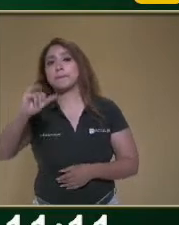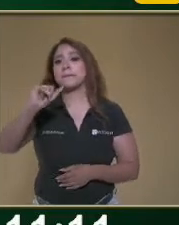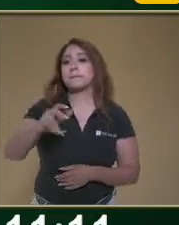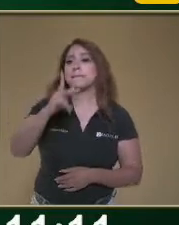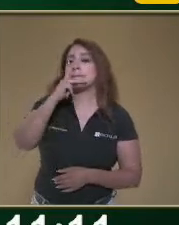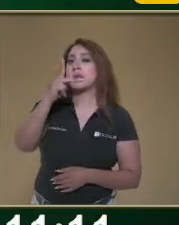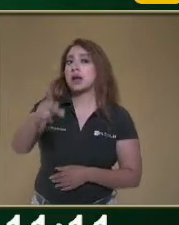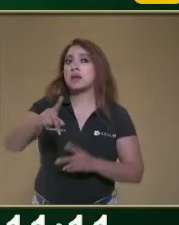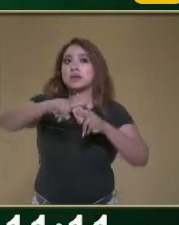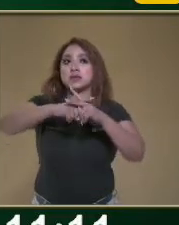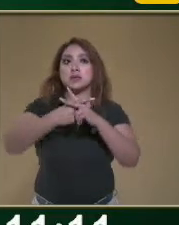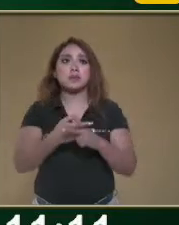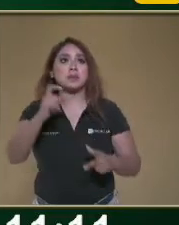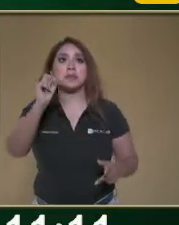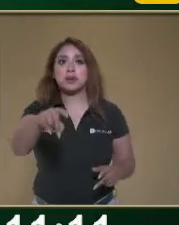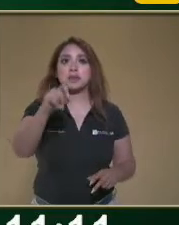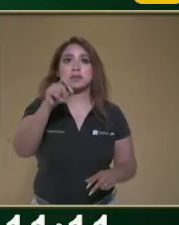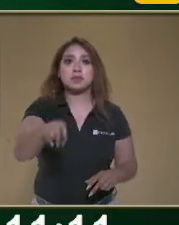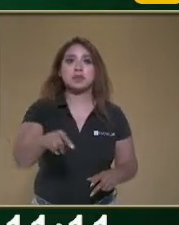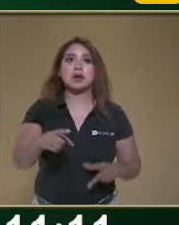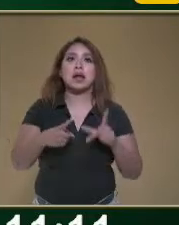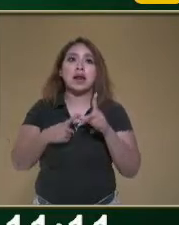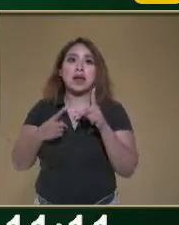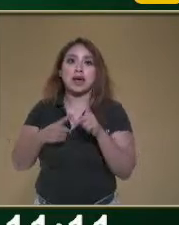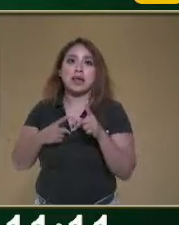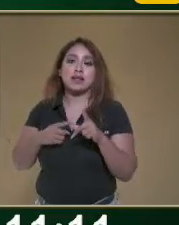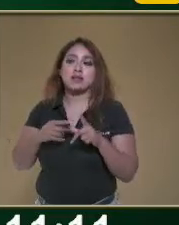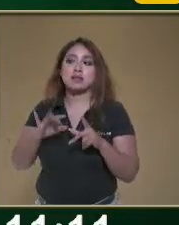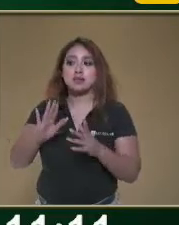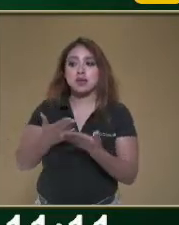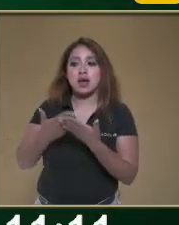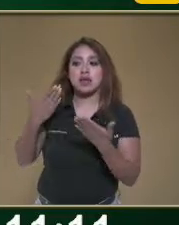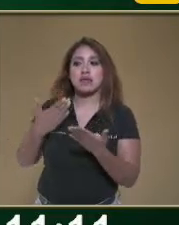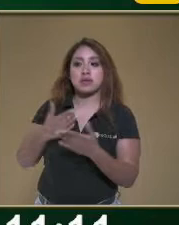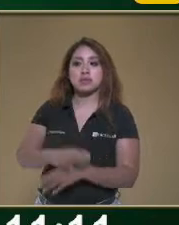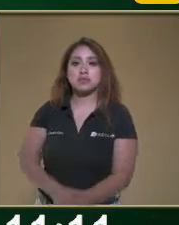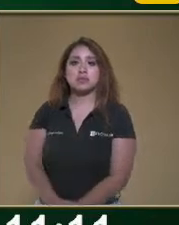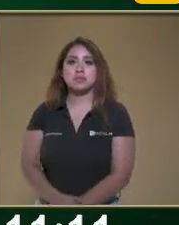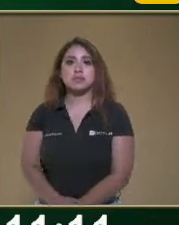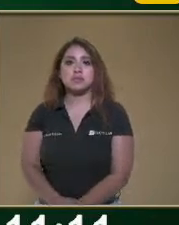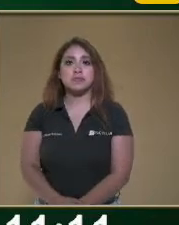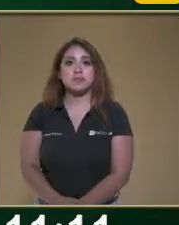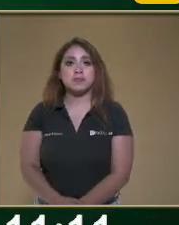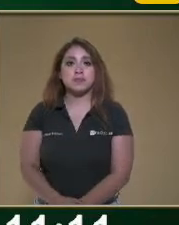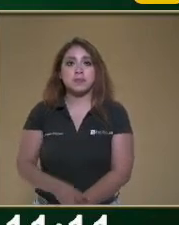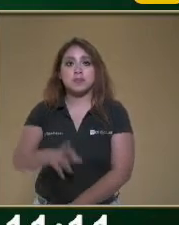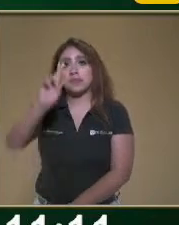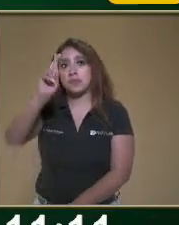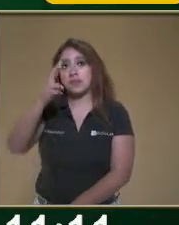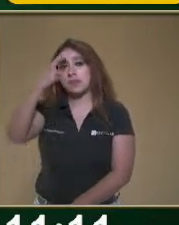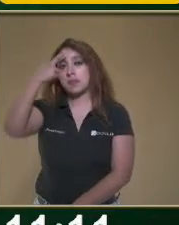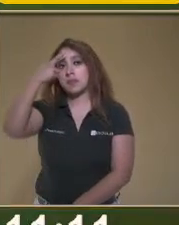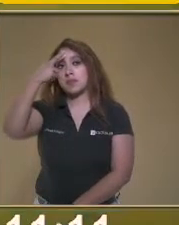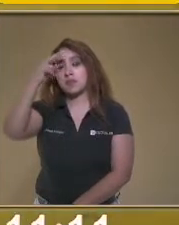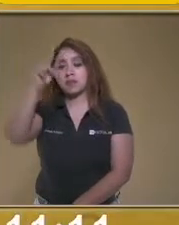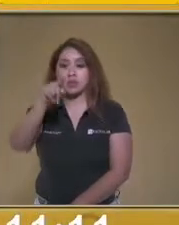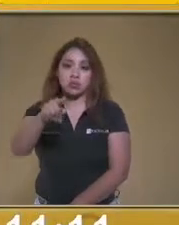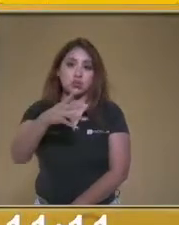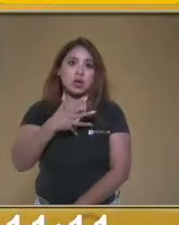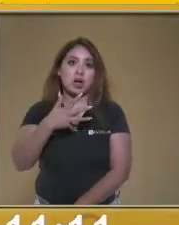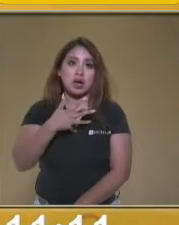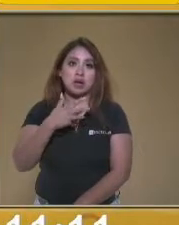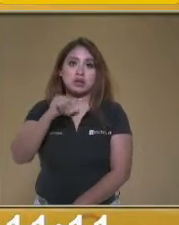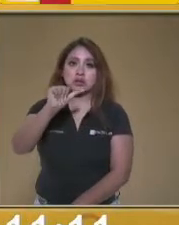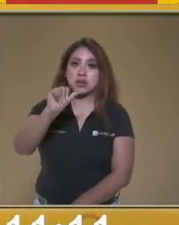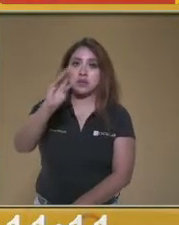que inician con la misma letra de estudio, como te lo presentamos aquí. Así es, recuerda tener ahí tu alfabeto pegado